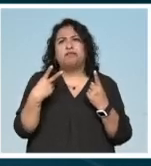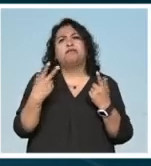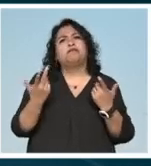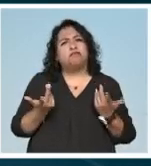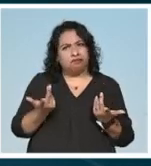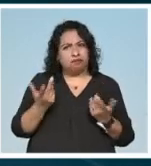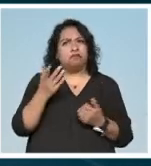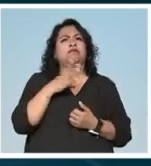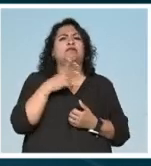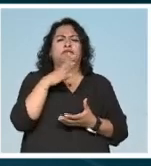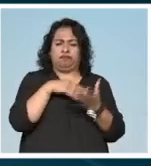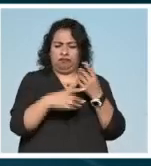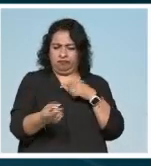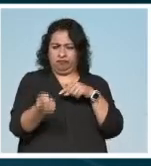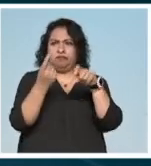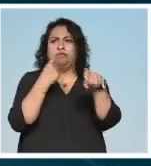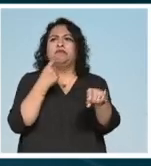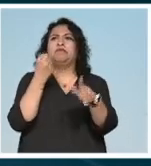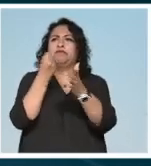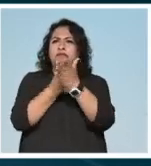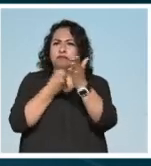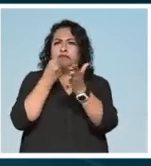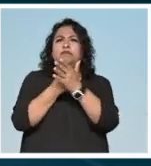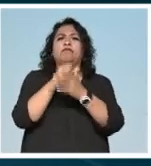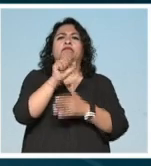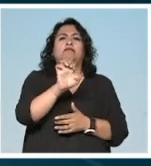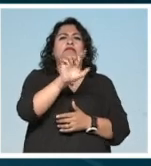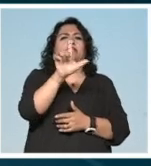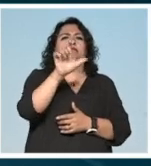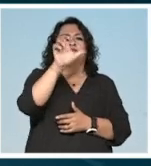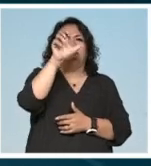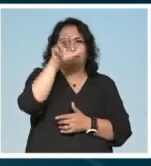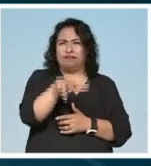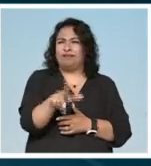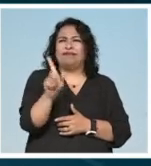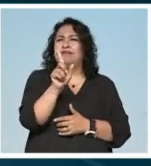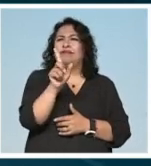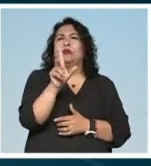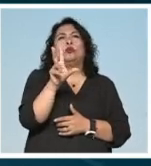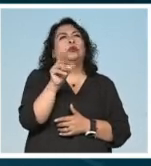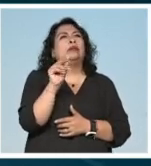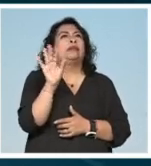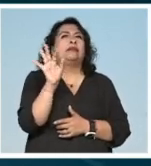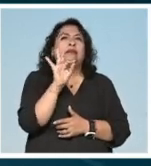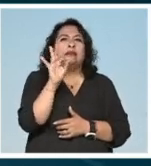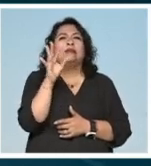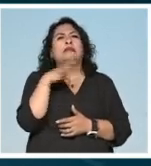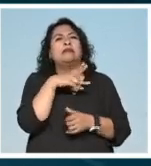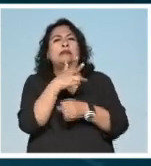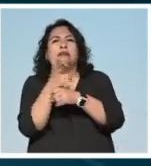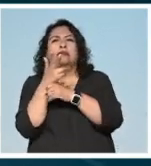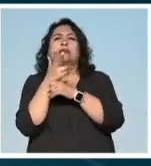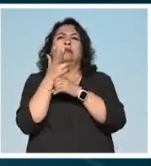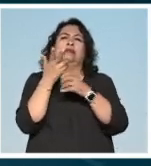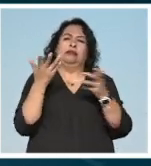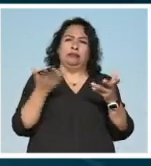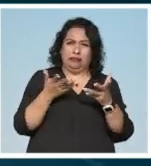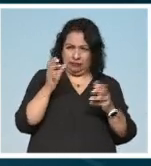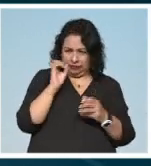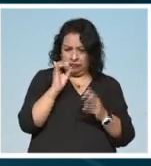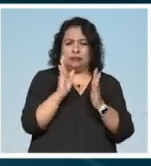que tiene una empatía con la lucha del EZLN, ¿no? No es un... Igual se podrían haber hecho documentales o se han hecho